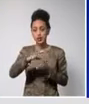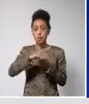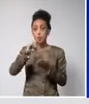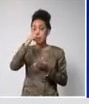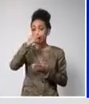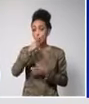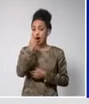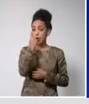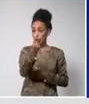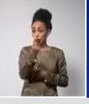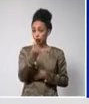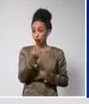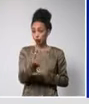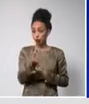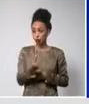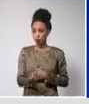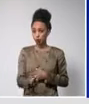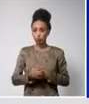caso autóctono cada uno.